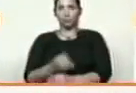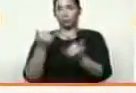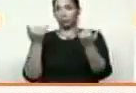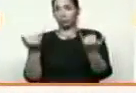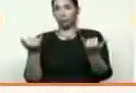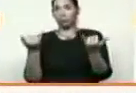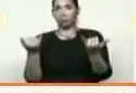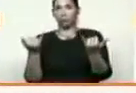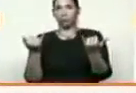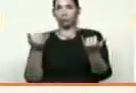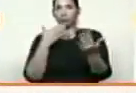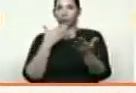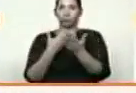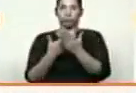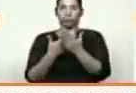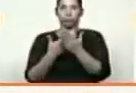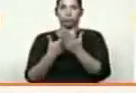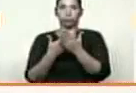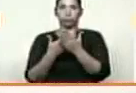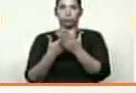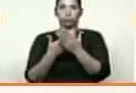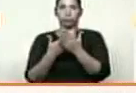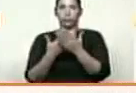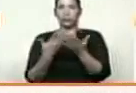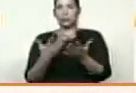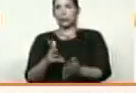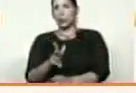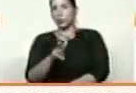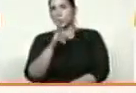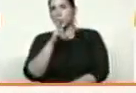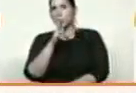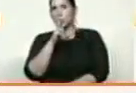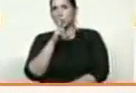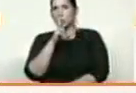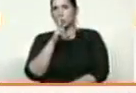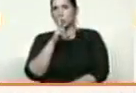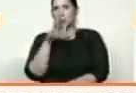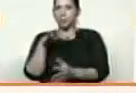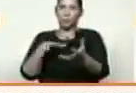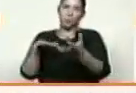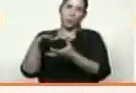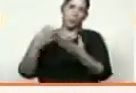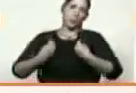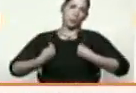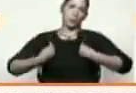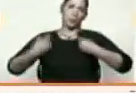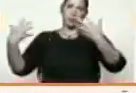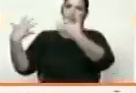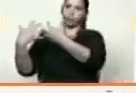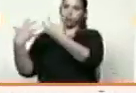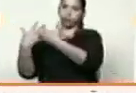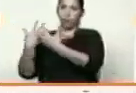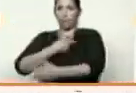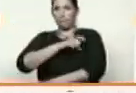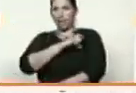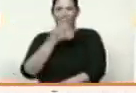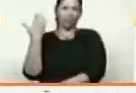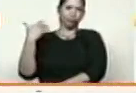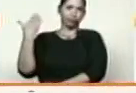casualmente una situación grave de guerra civil, muy grave.